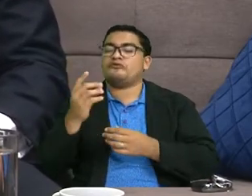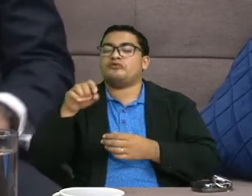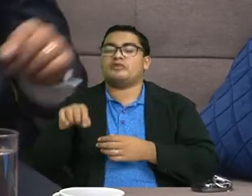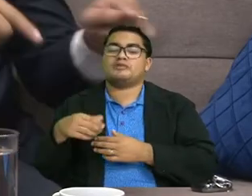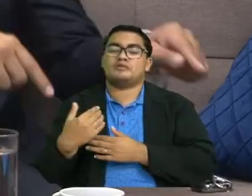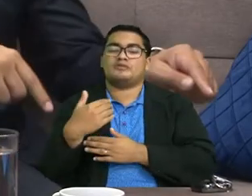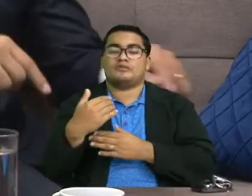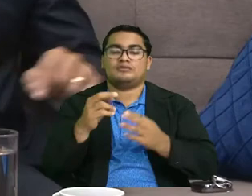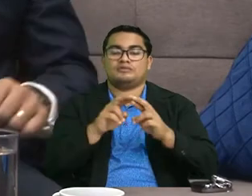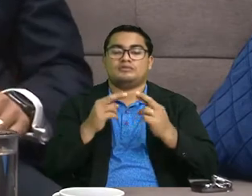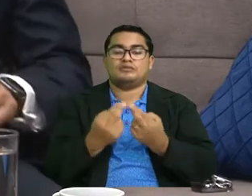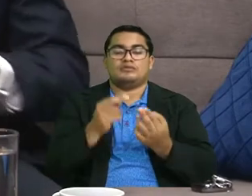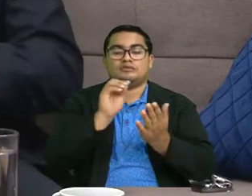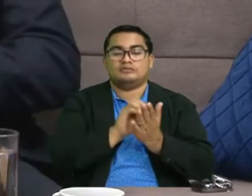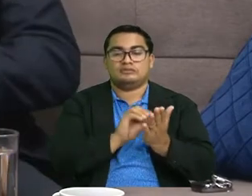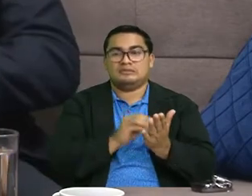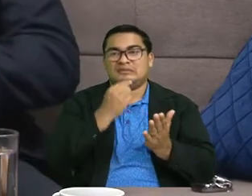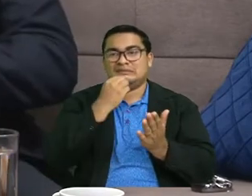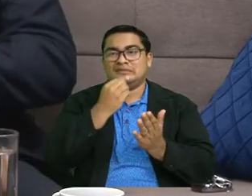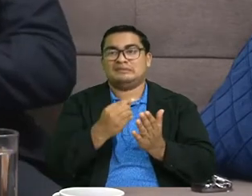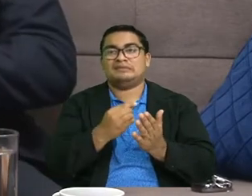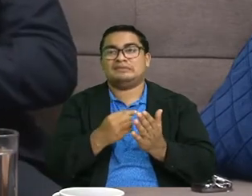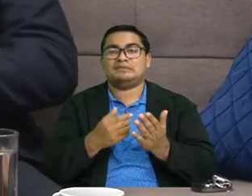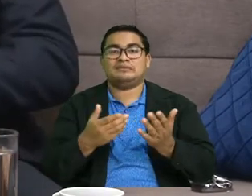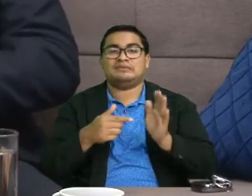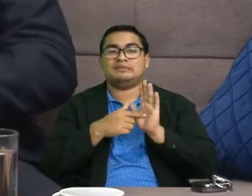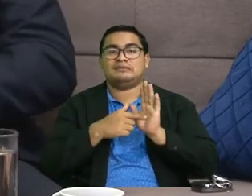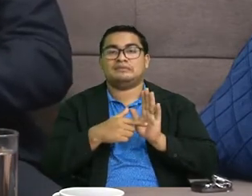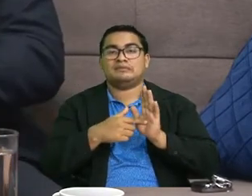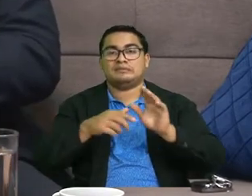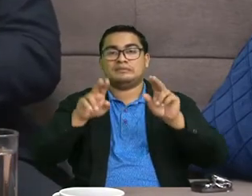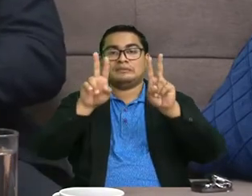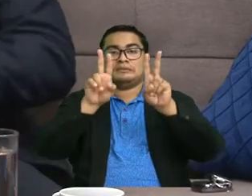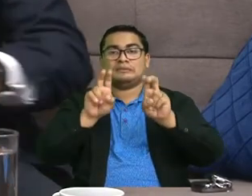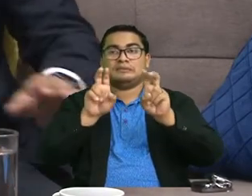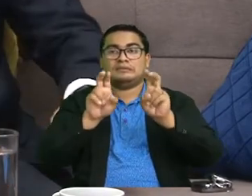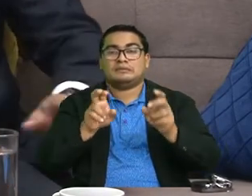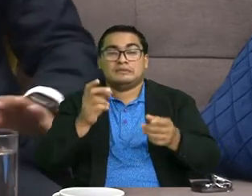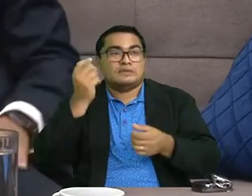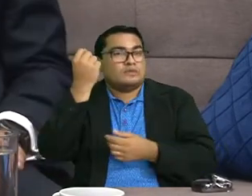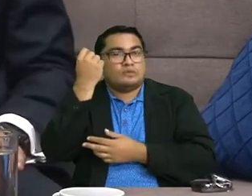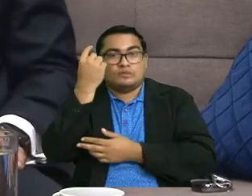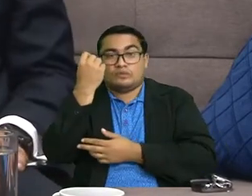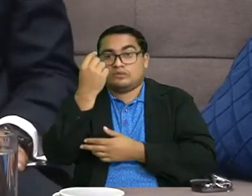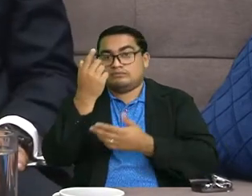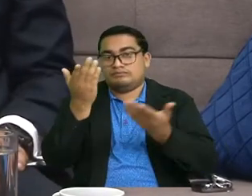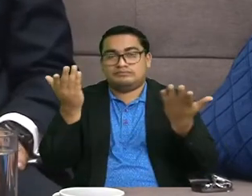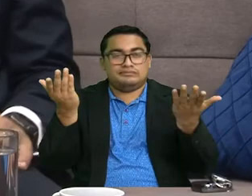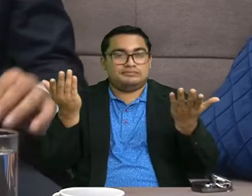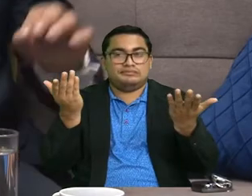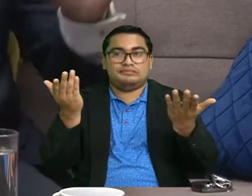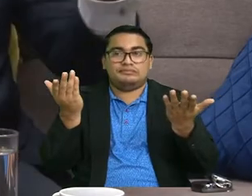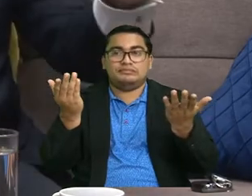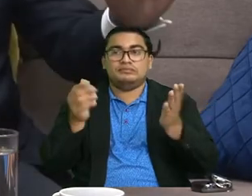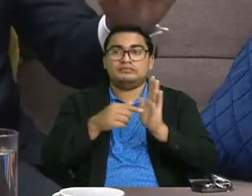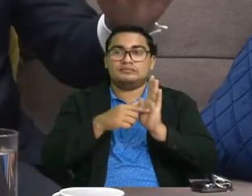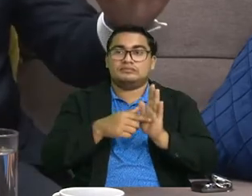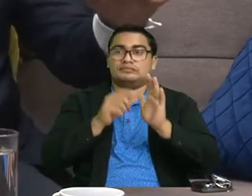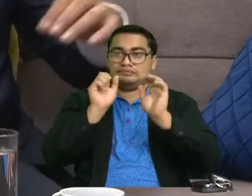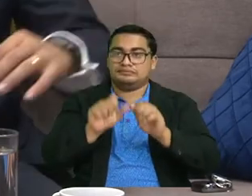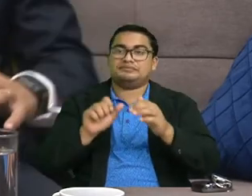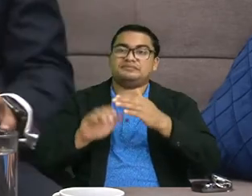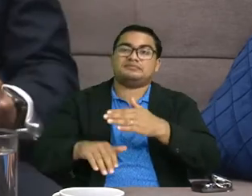de poder agendar una reunión con los mentores que están ahí, porque si tal vez uno de los temas no estuvo claro durante alguna de las sesiones, ellos van a poder